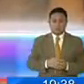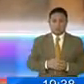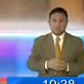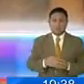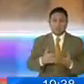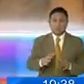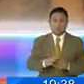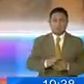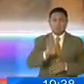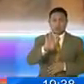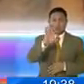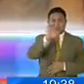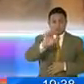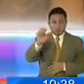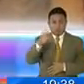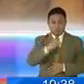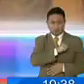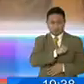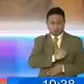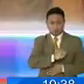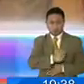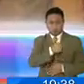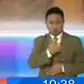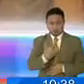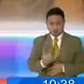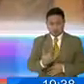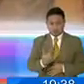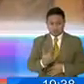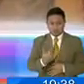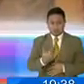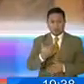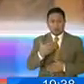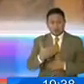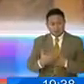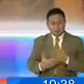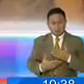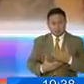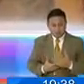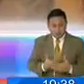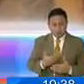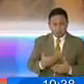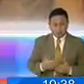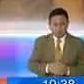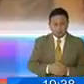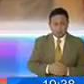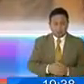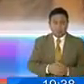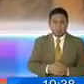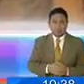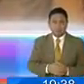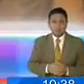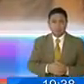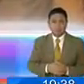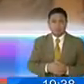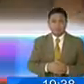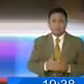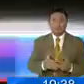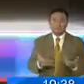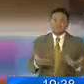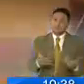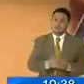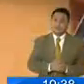operaron el 4 de enero. Estoy recién convaleciendo porque me ha pasado el